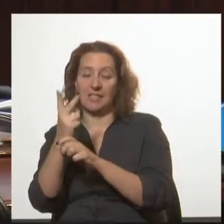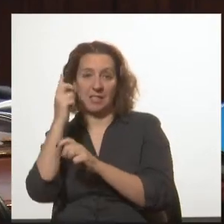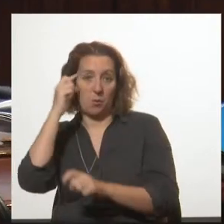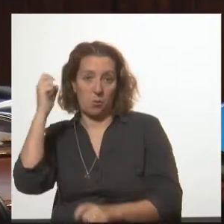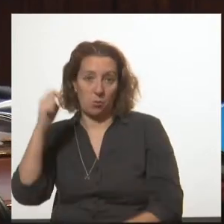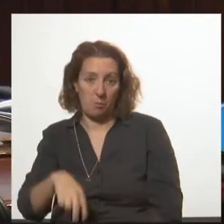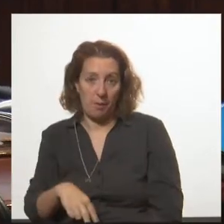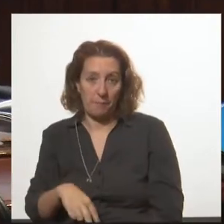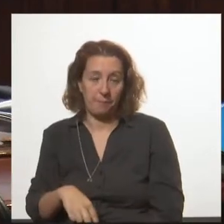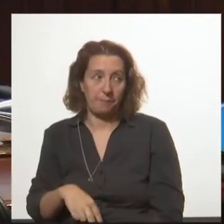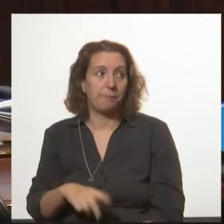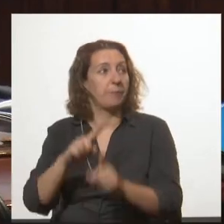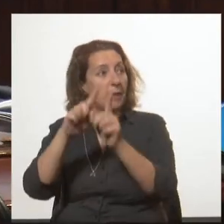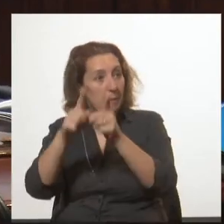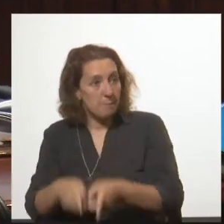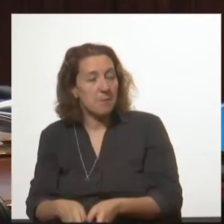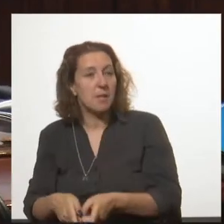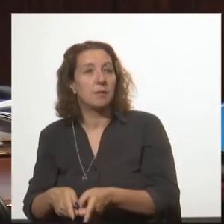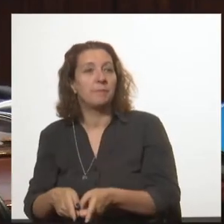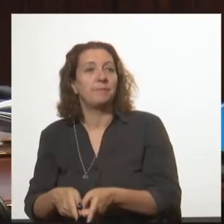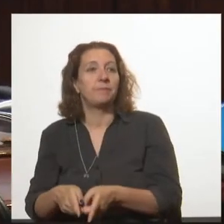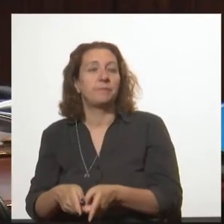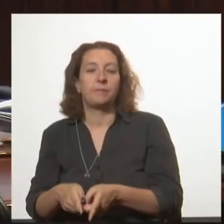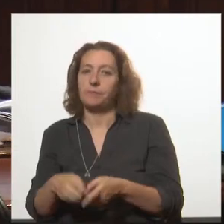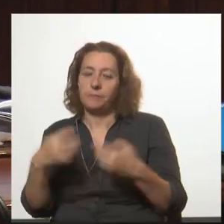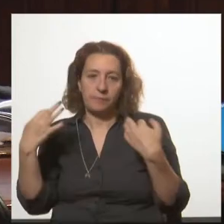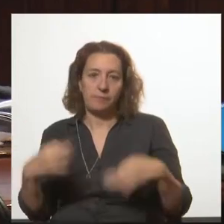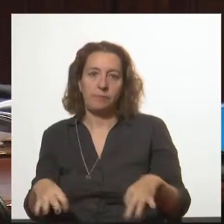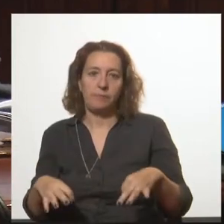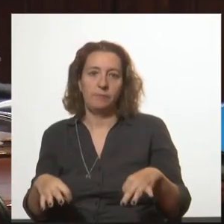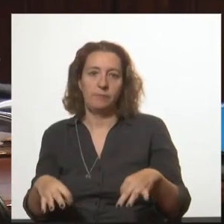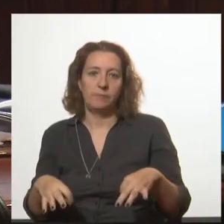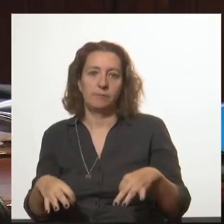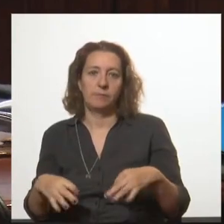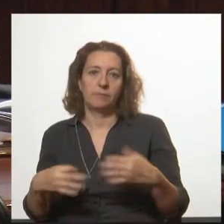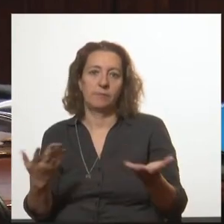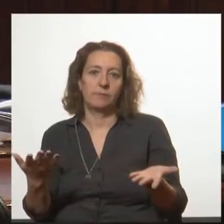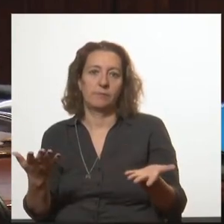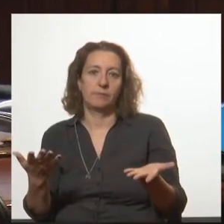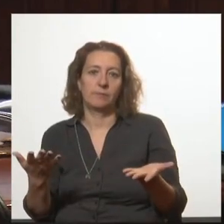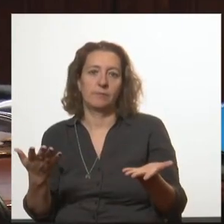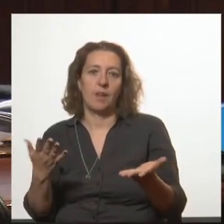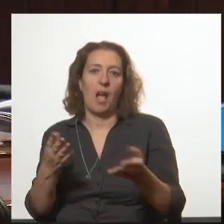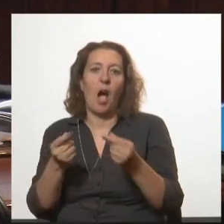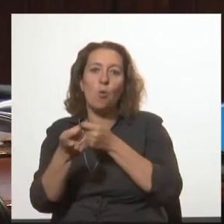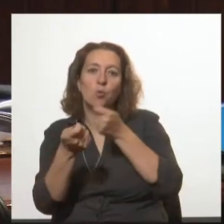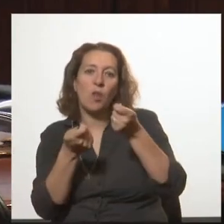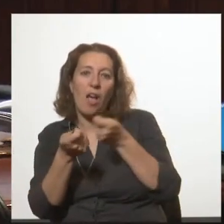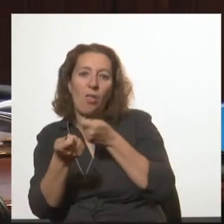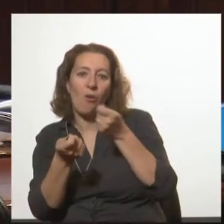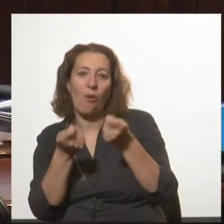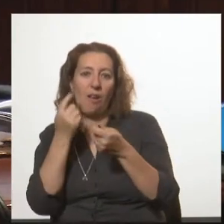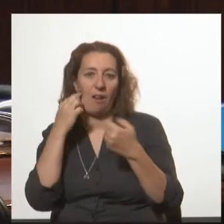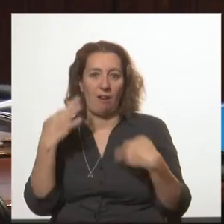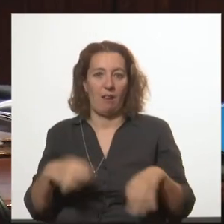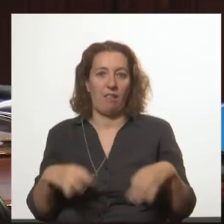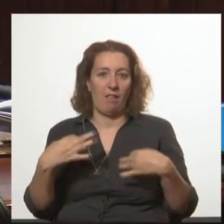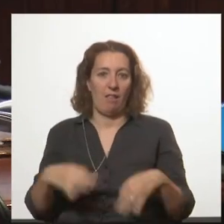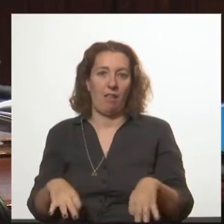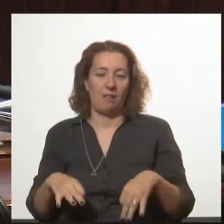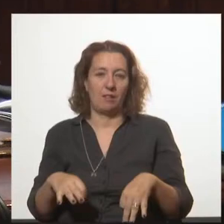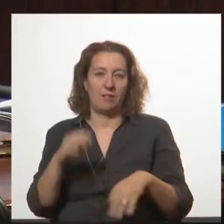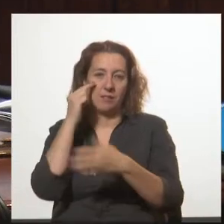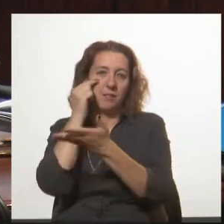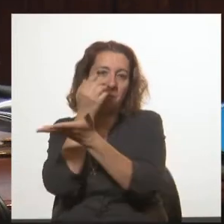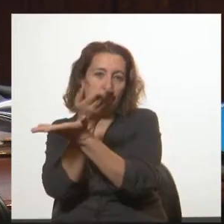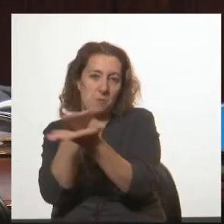cumple que también es muy real por lo menos está un poquito más ajustado en la realidad y deja en evidencia